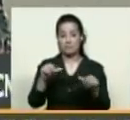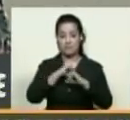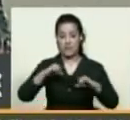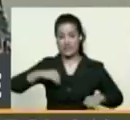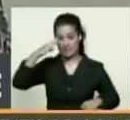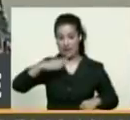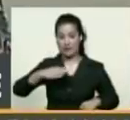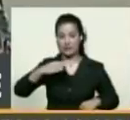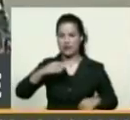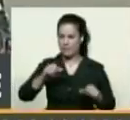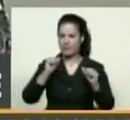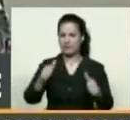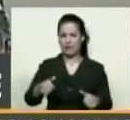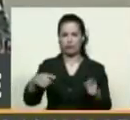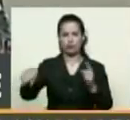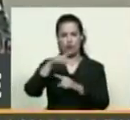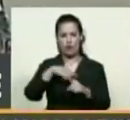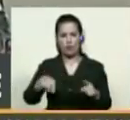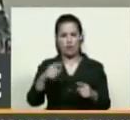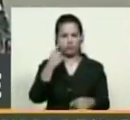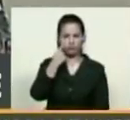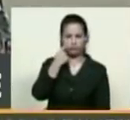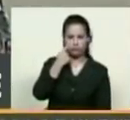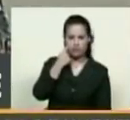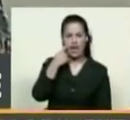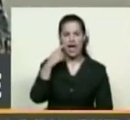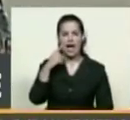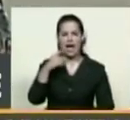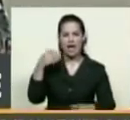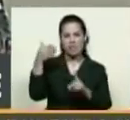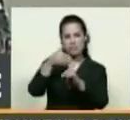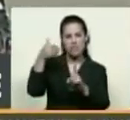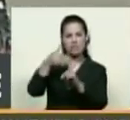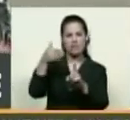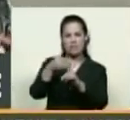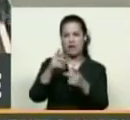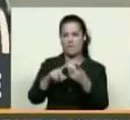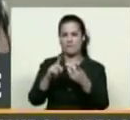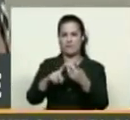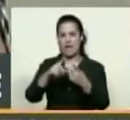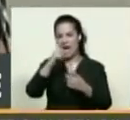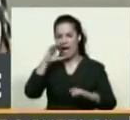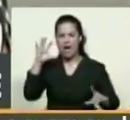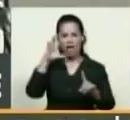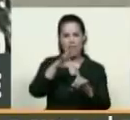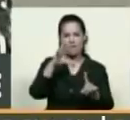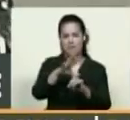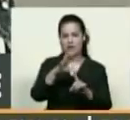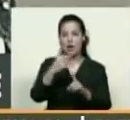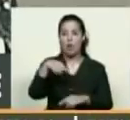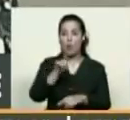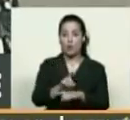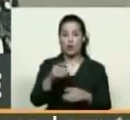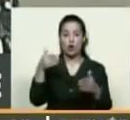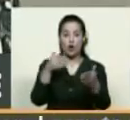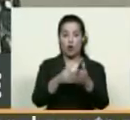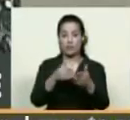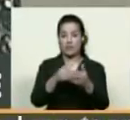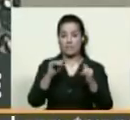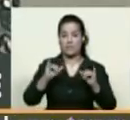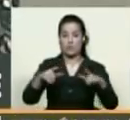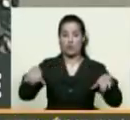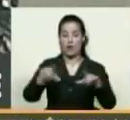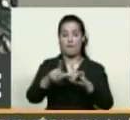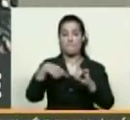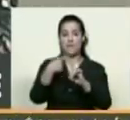República empezaron a recibir ataques, agresiones, no solamente en contra de la infraestructura,